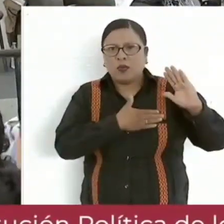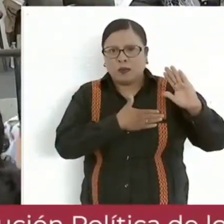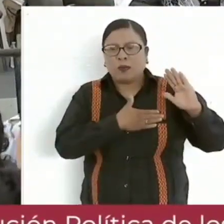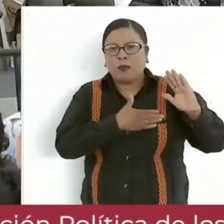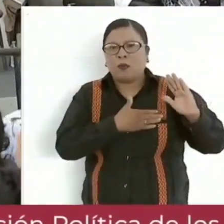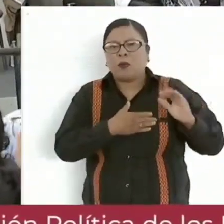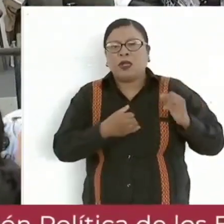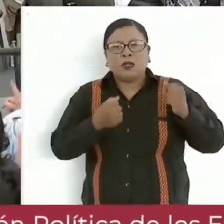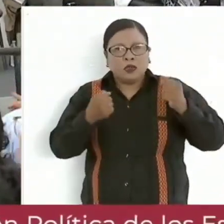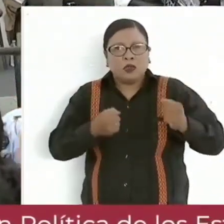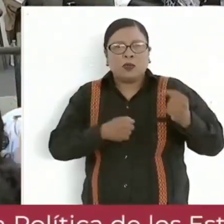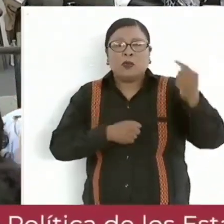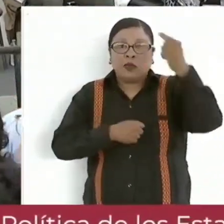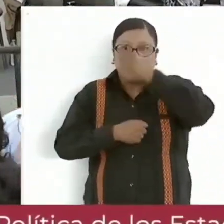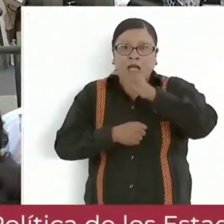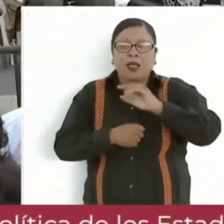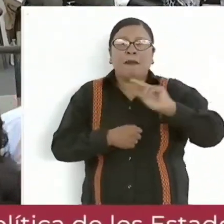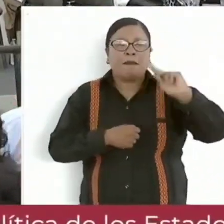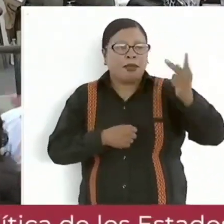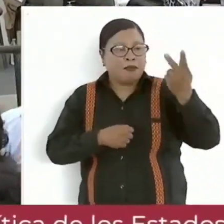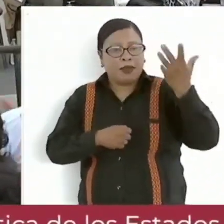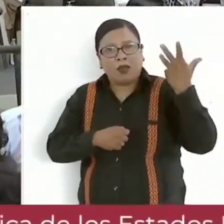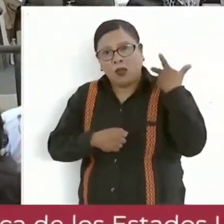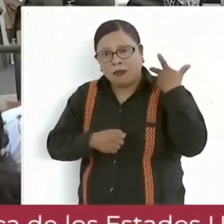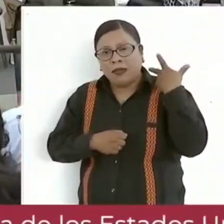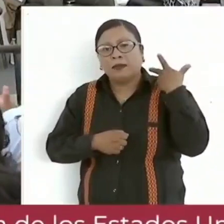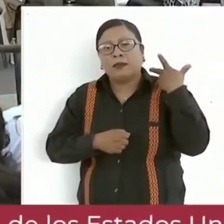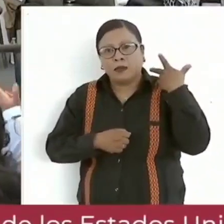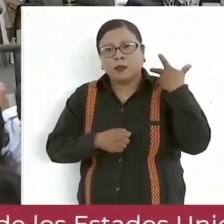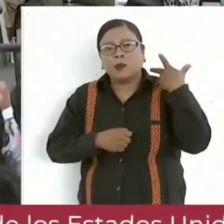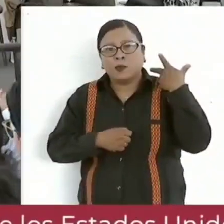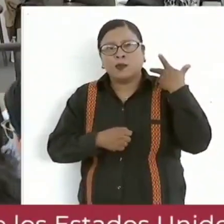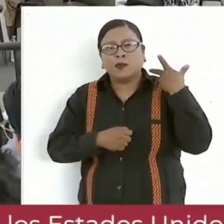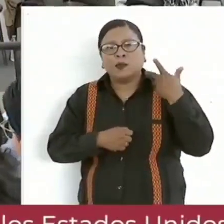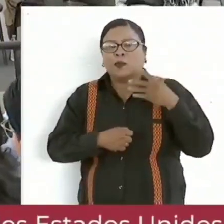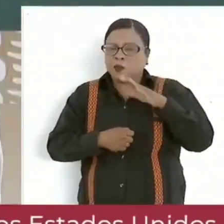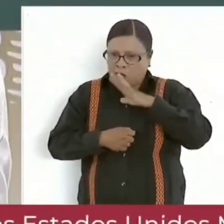que allá en la cuenca de Papaloapan tengan su hospital.